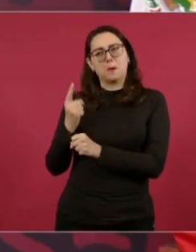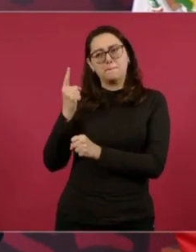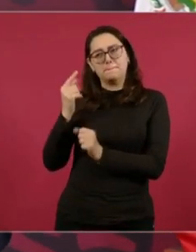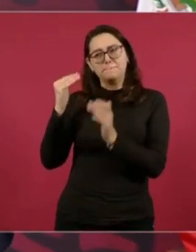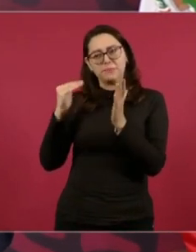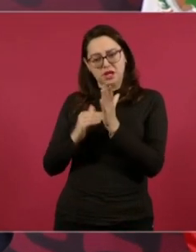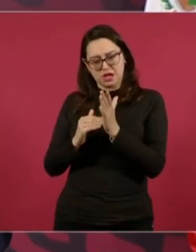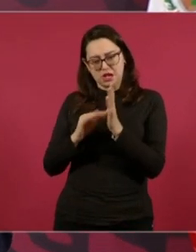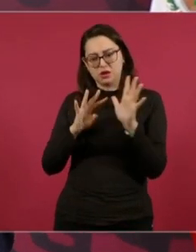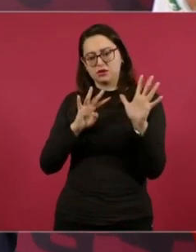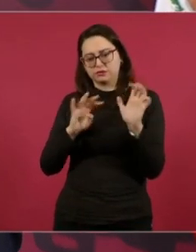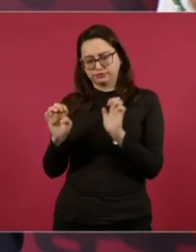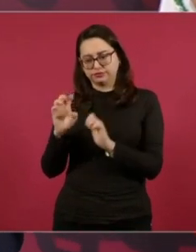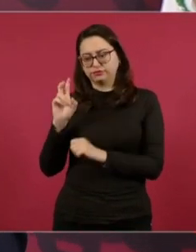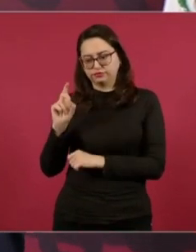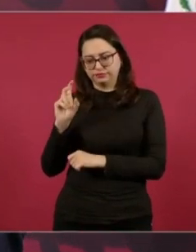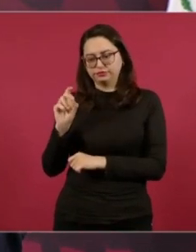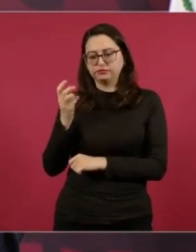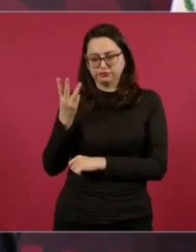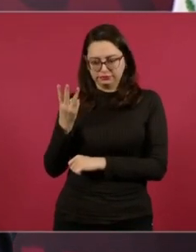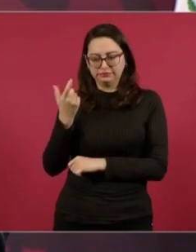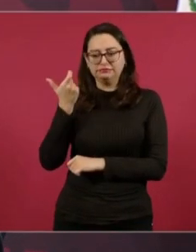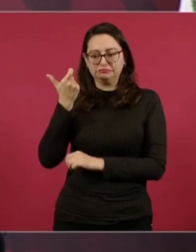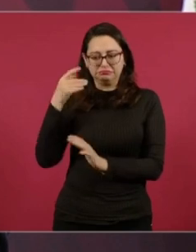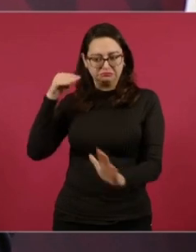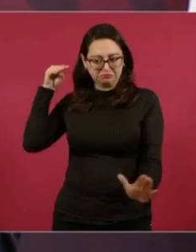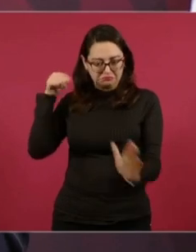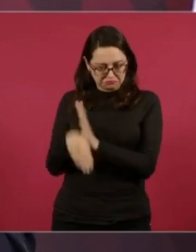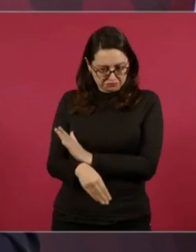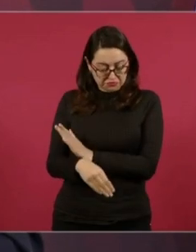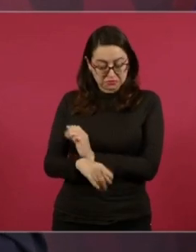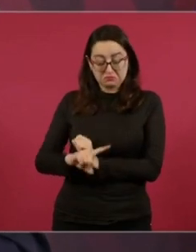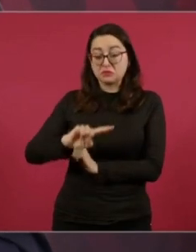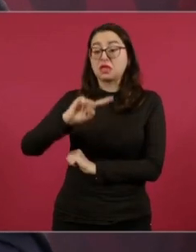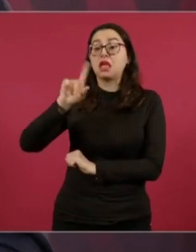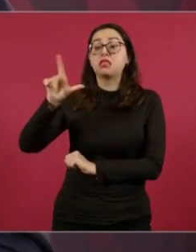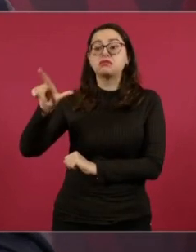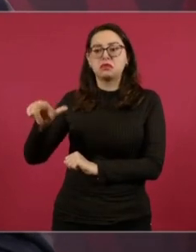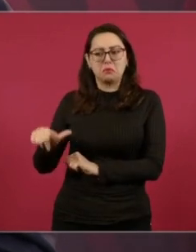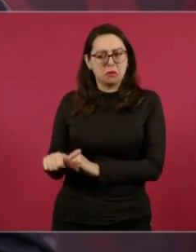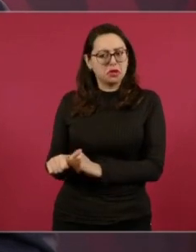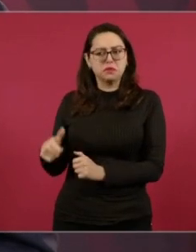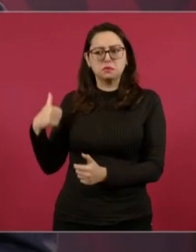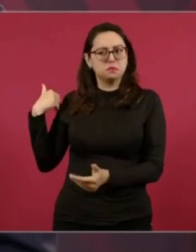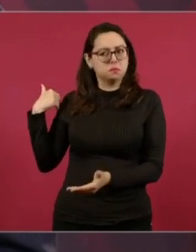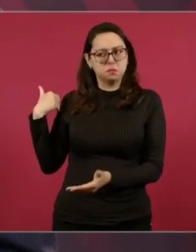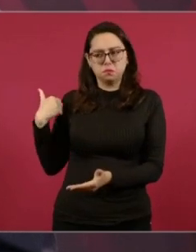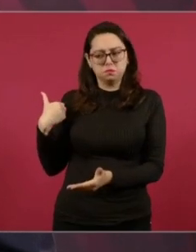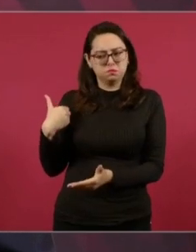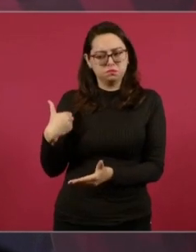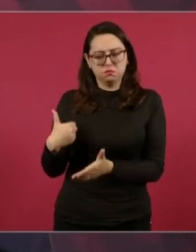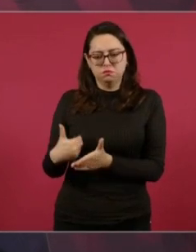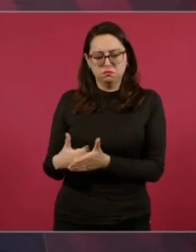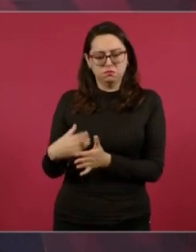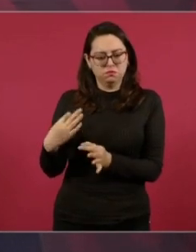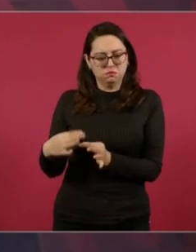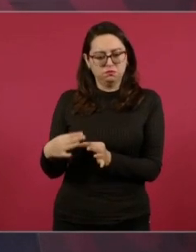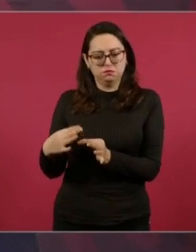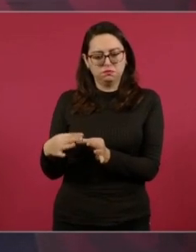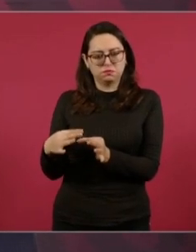1933, no se había caído así la economía, y ni siquiera se cayó tanto como en el